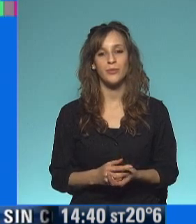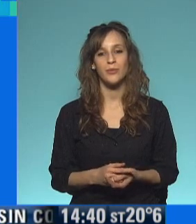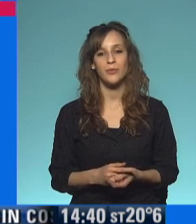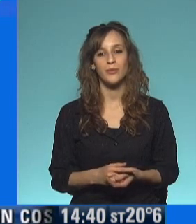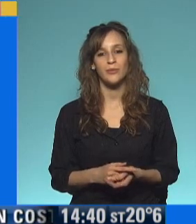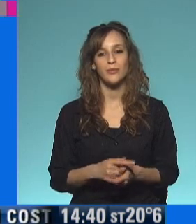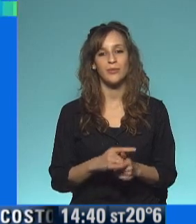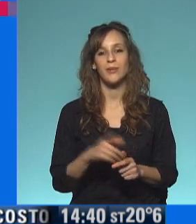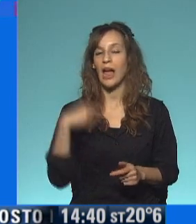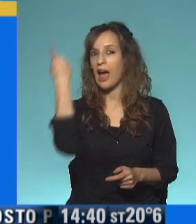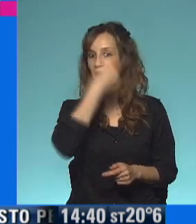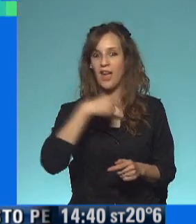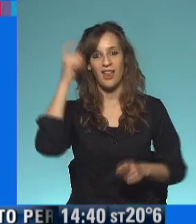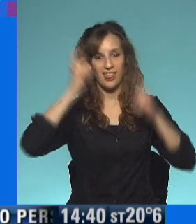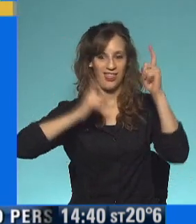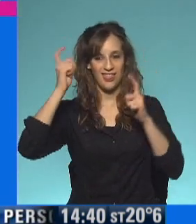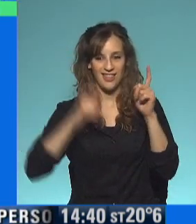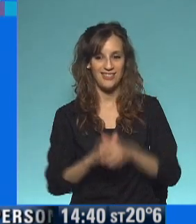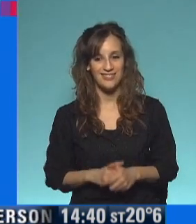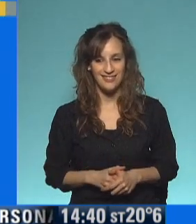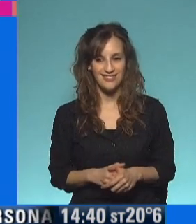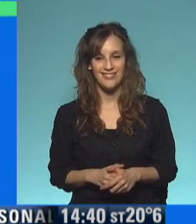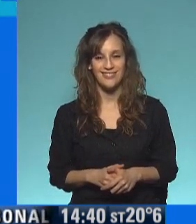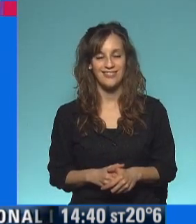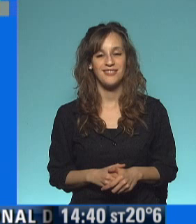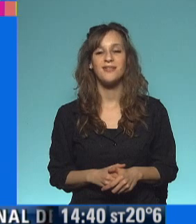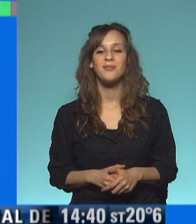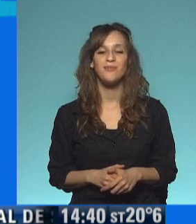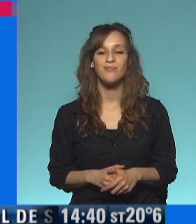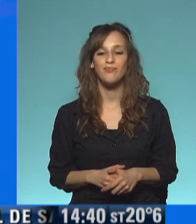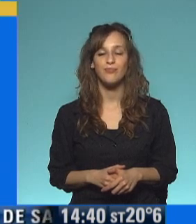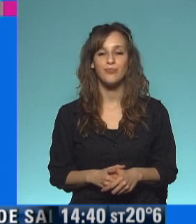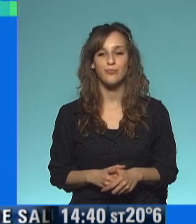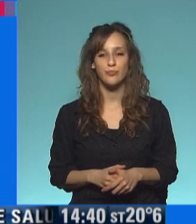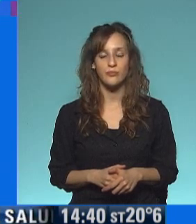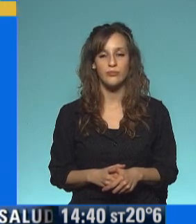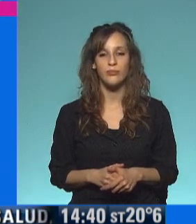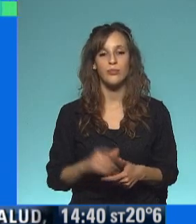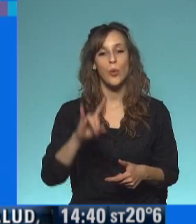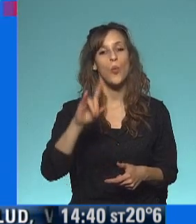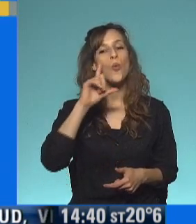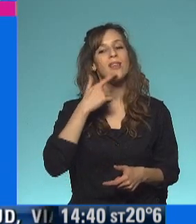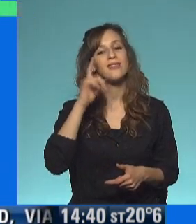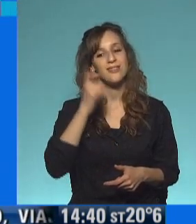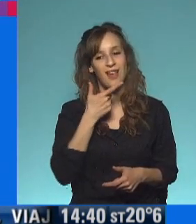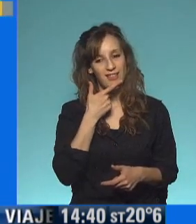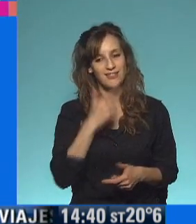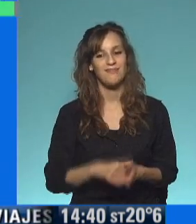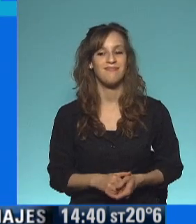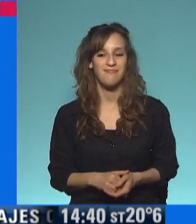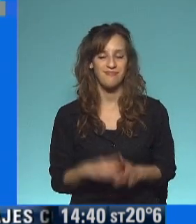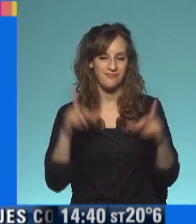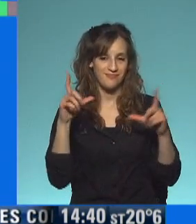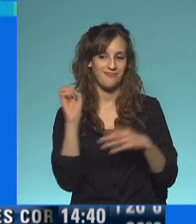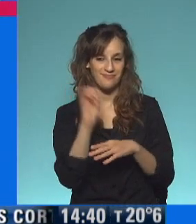ideas para las morisquetas, ¿eh? Sofi, manda ahí una foto como Emi. Muy bien. Ulises, faltan 7 en la fila de 60.